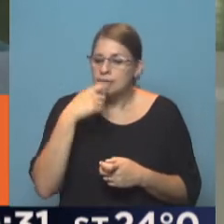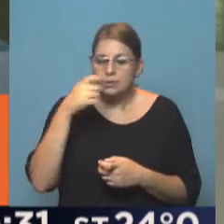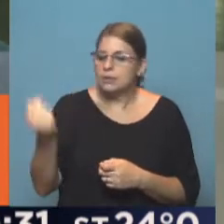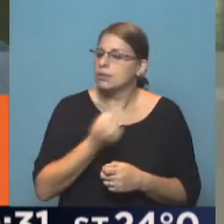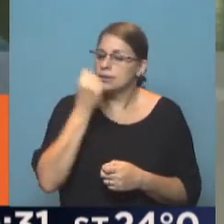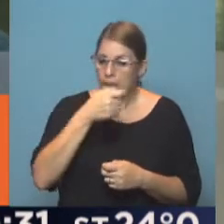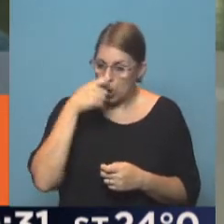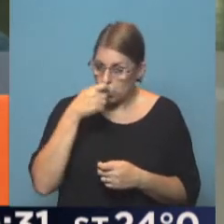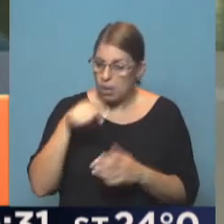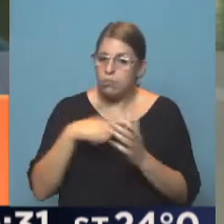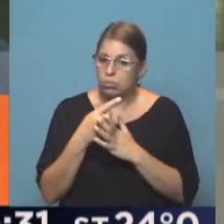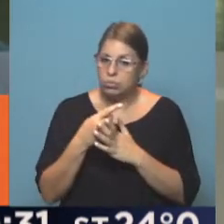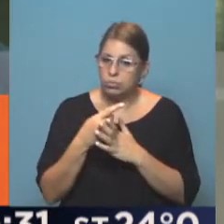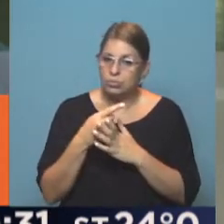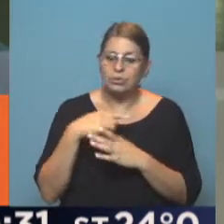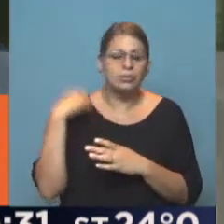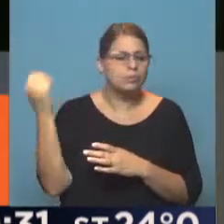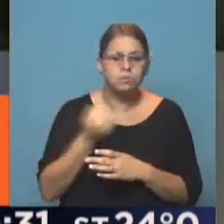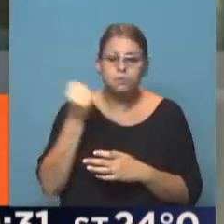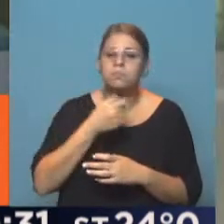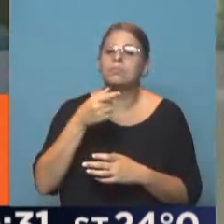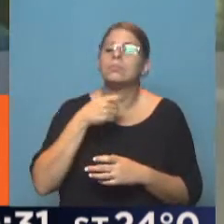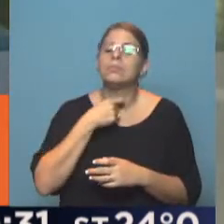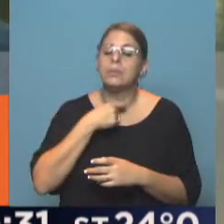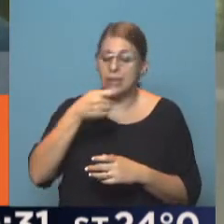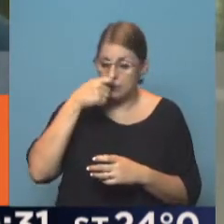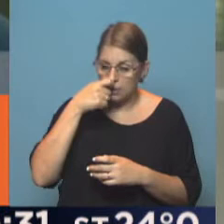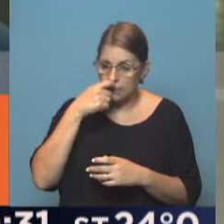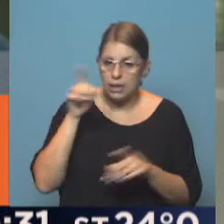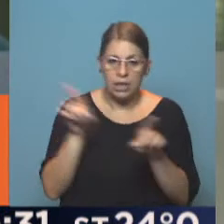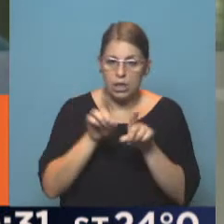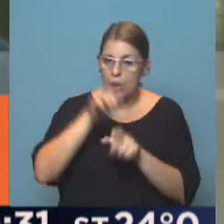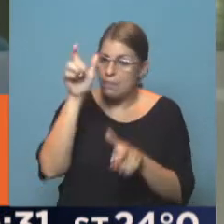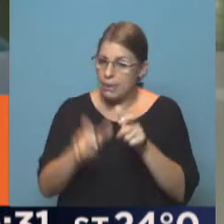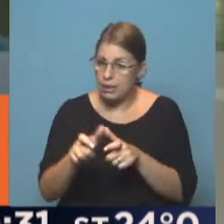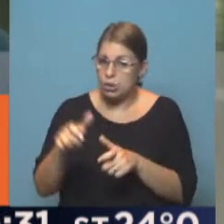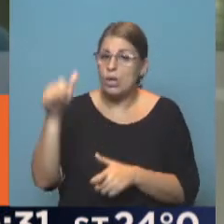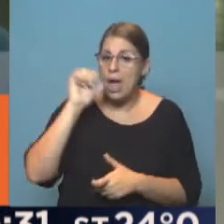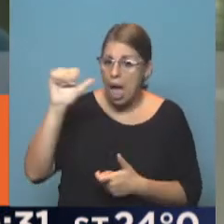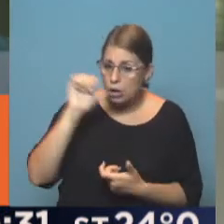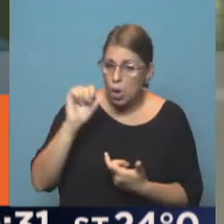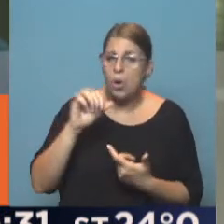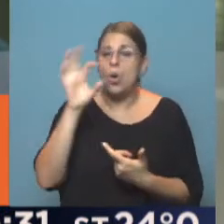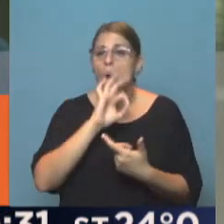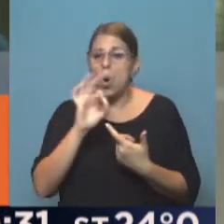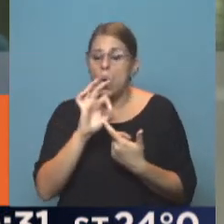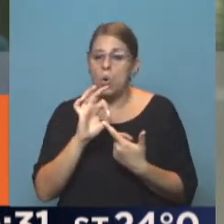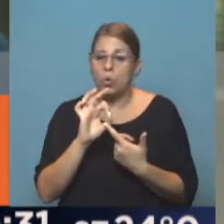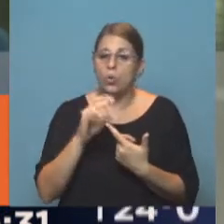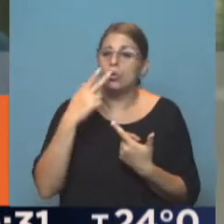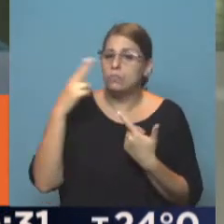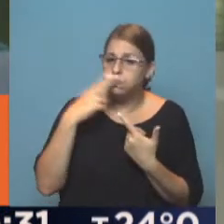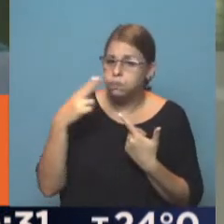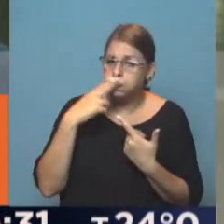consumir y está haciendo todo lo posible por hacerlo lo mismo le pasa a la gente que consume mucho alcohol lo que consume tabaco